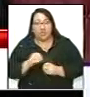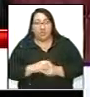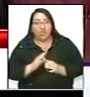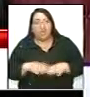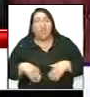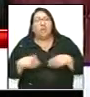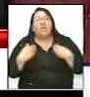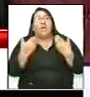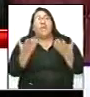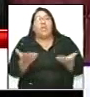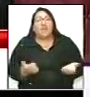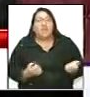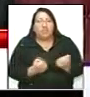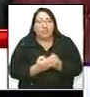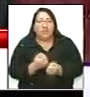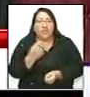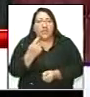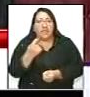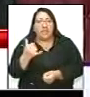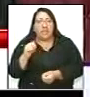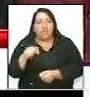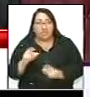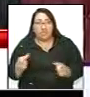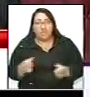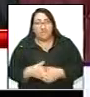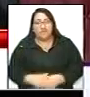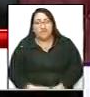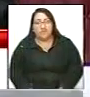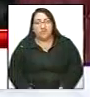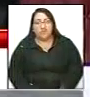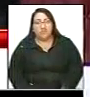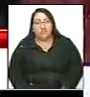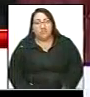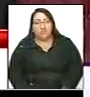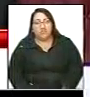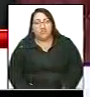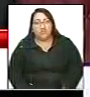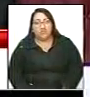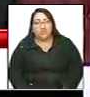pueda darle el soporte técnico a esta comisión.